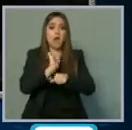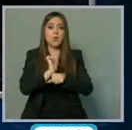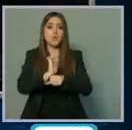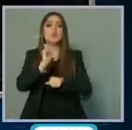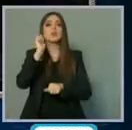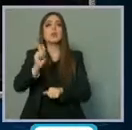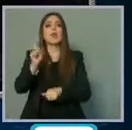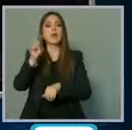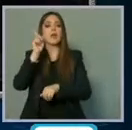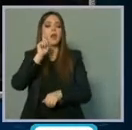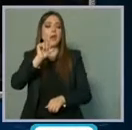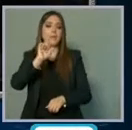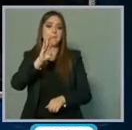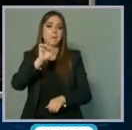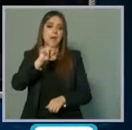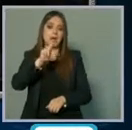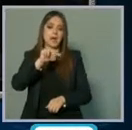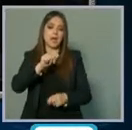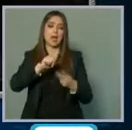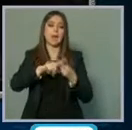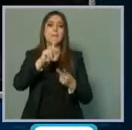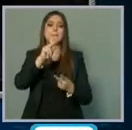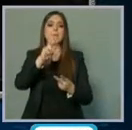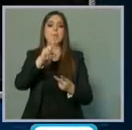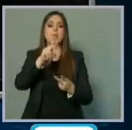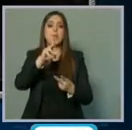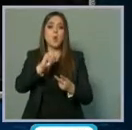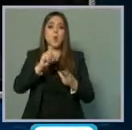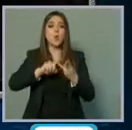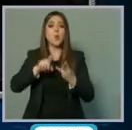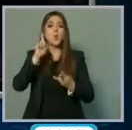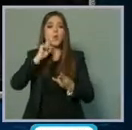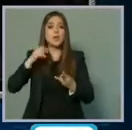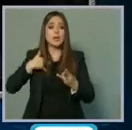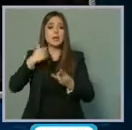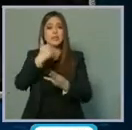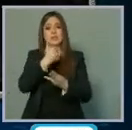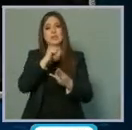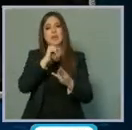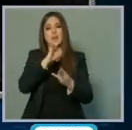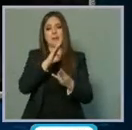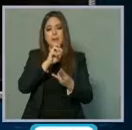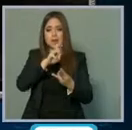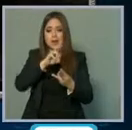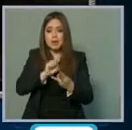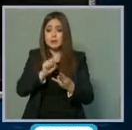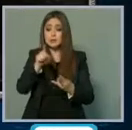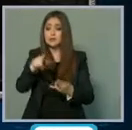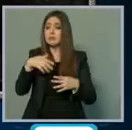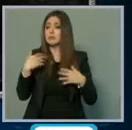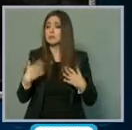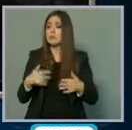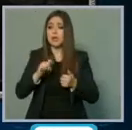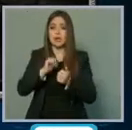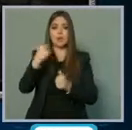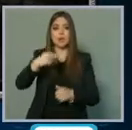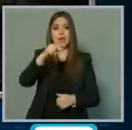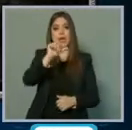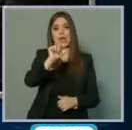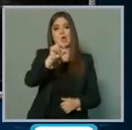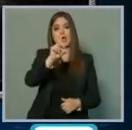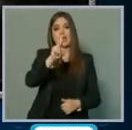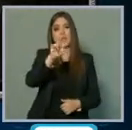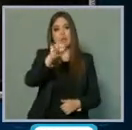de Pedro de Tavira y de una chica que se apellida Llabrés, que está ahí, que hace la chica joven, Adriana Llabrés,